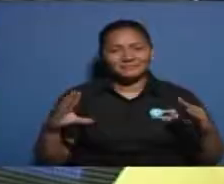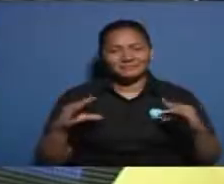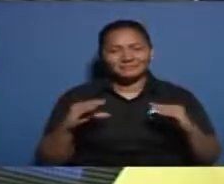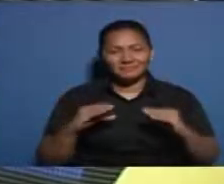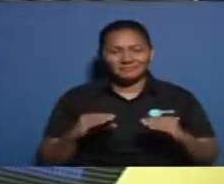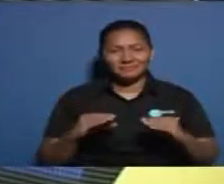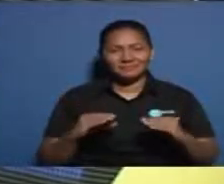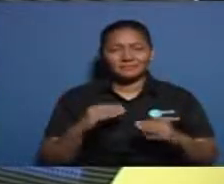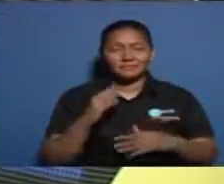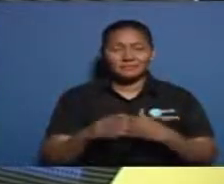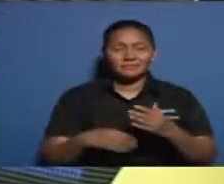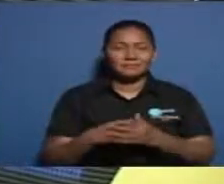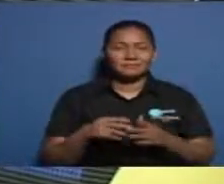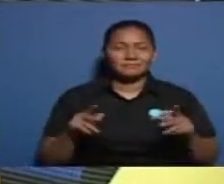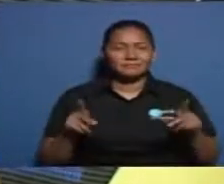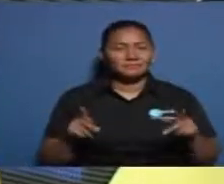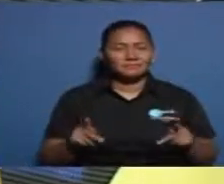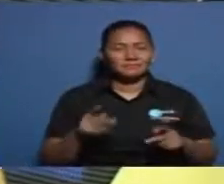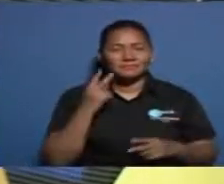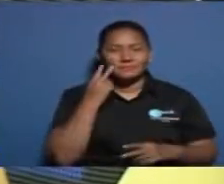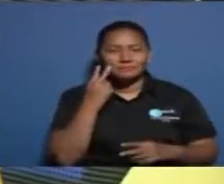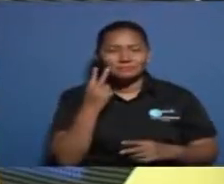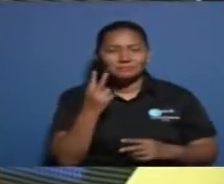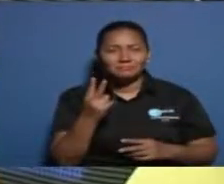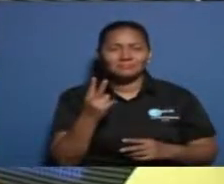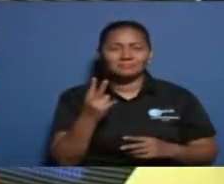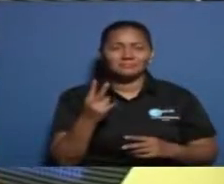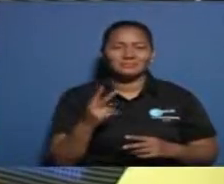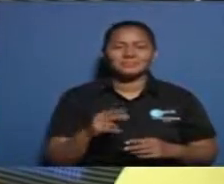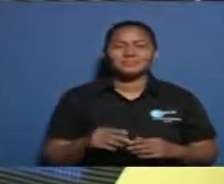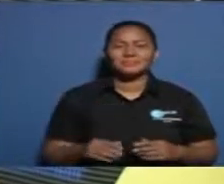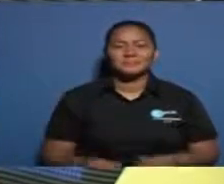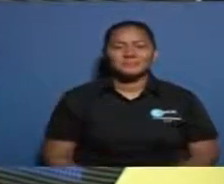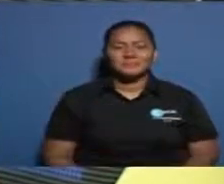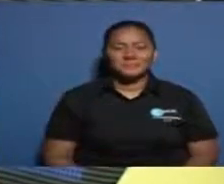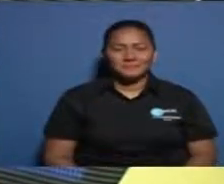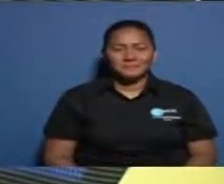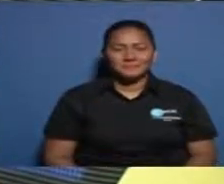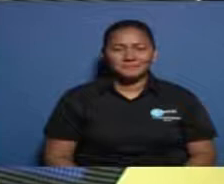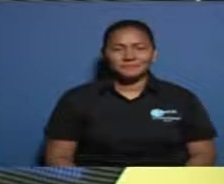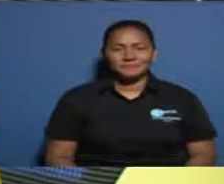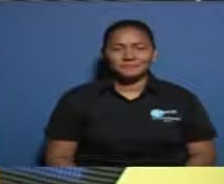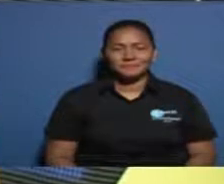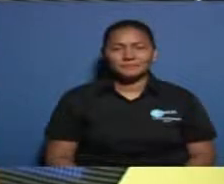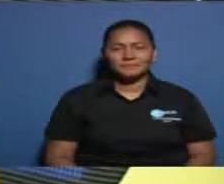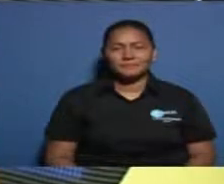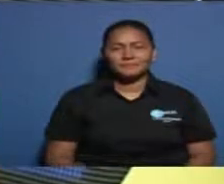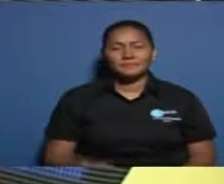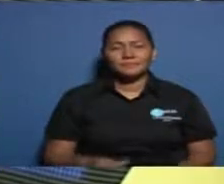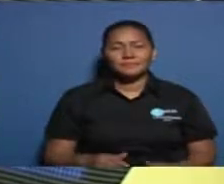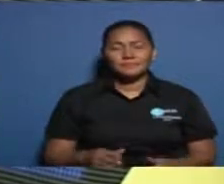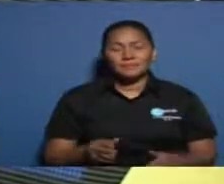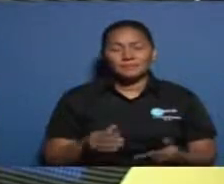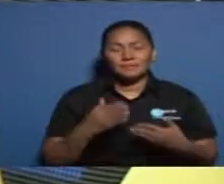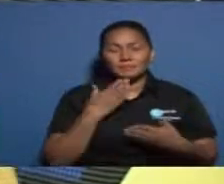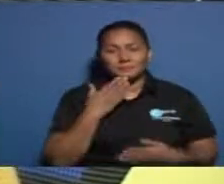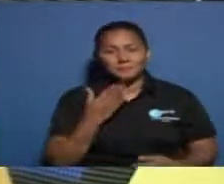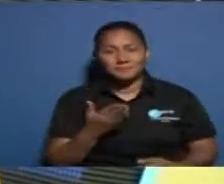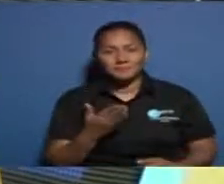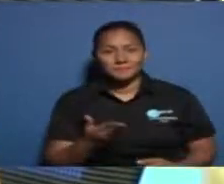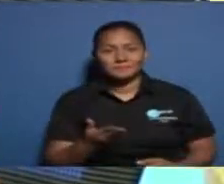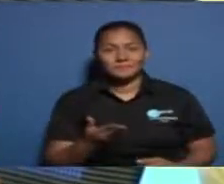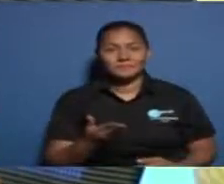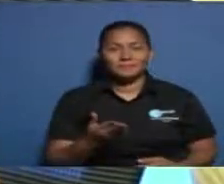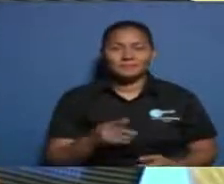personas que nos sintonizan una vez más otro miércoles aquí en share tv y nacional fm en su programa la voz de velas de antemano os agradecemos a cada uno de ustedes